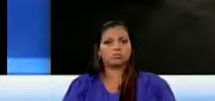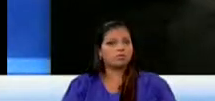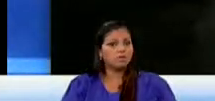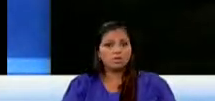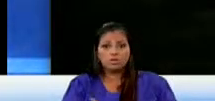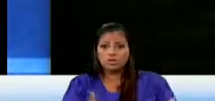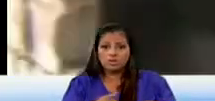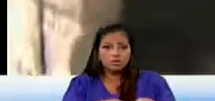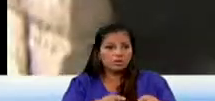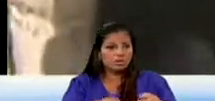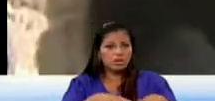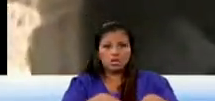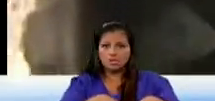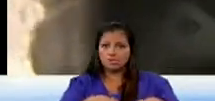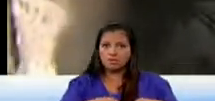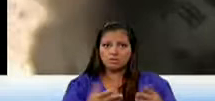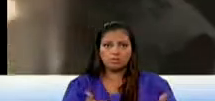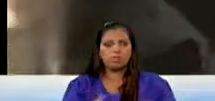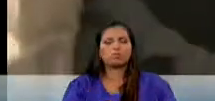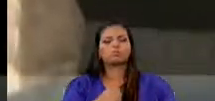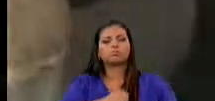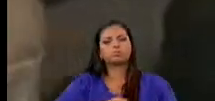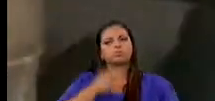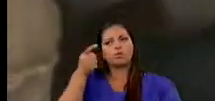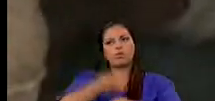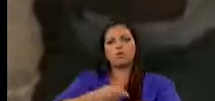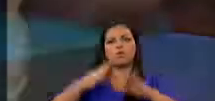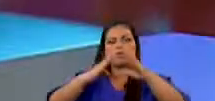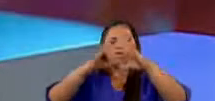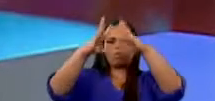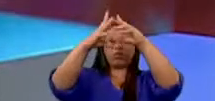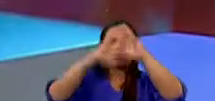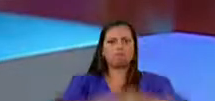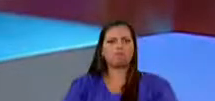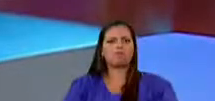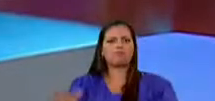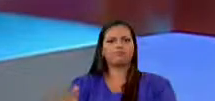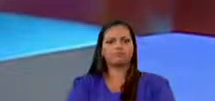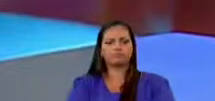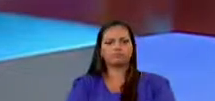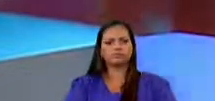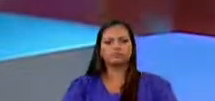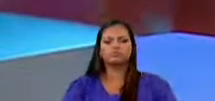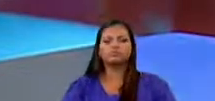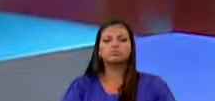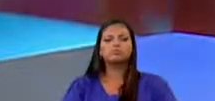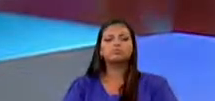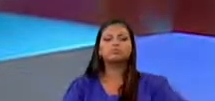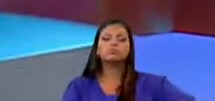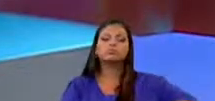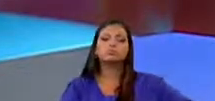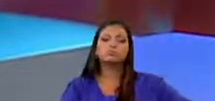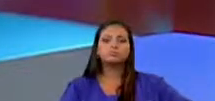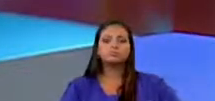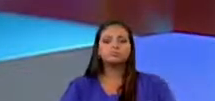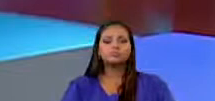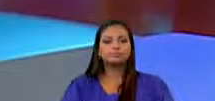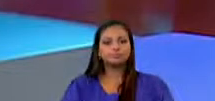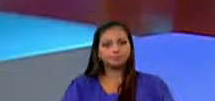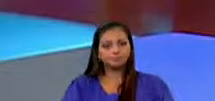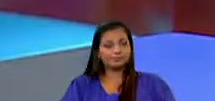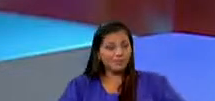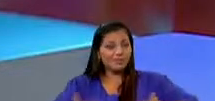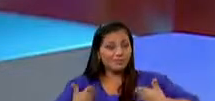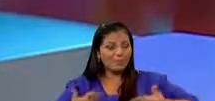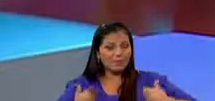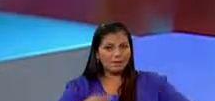no queremos llegar a eso. Informó Luxiola Salazar. Y en Guayaquil, la esposa del hombre que se suicidó porque